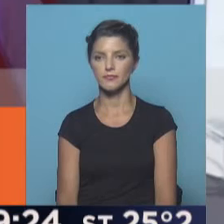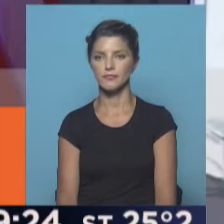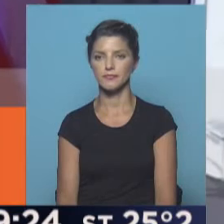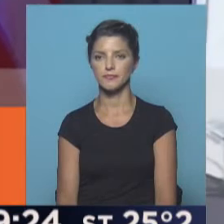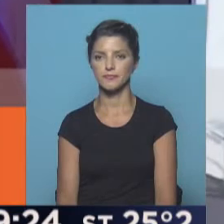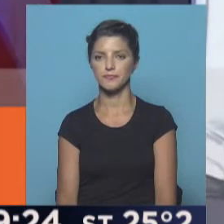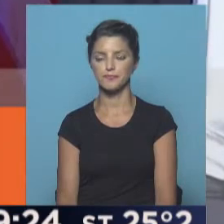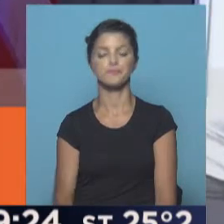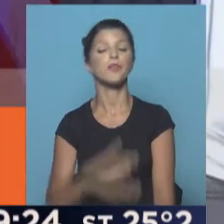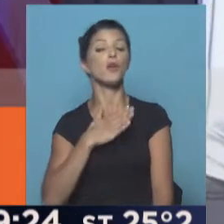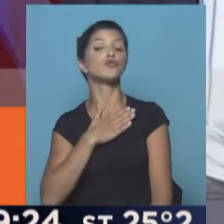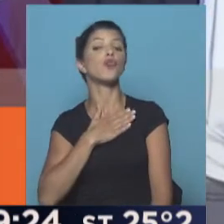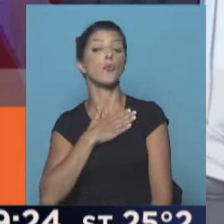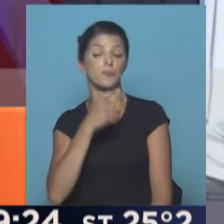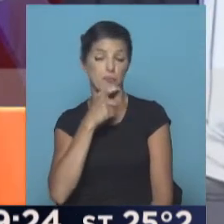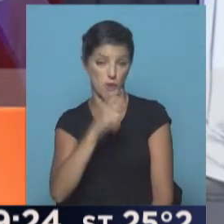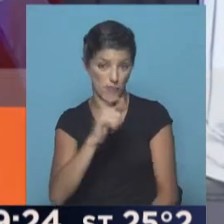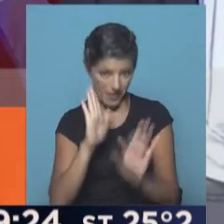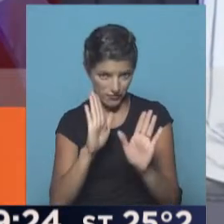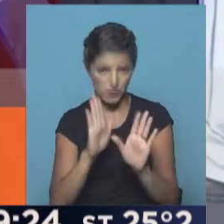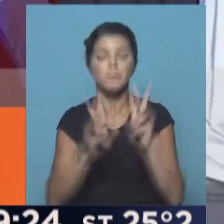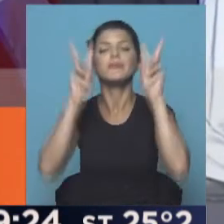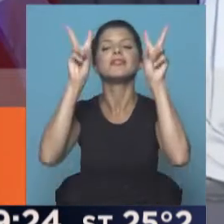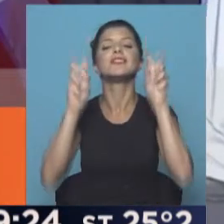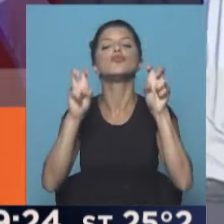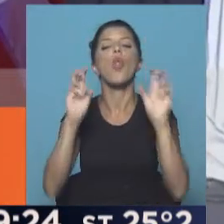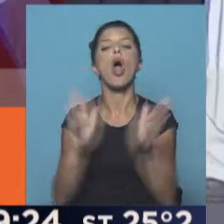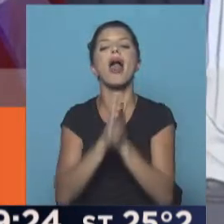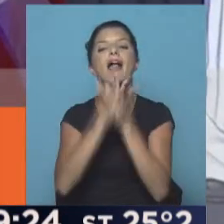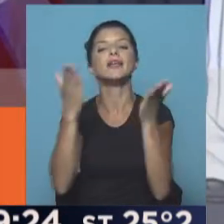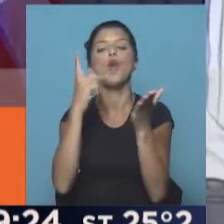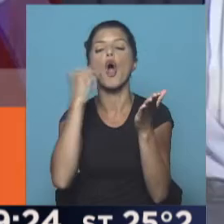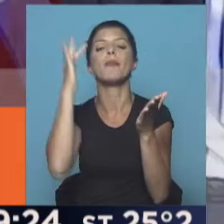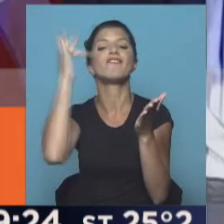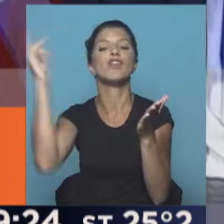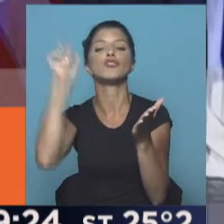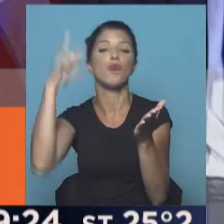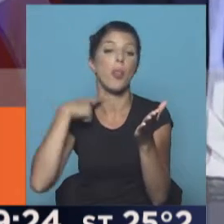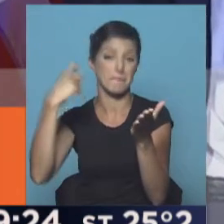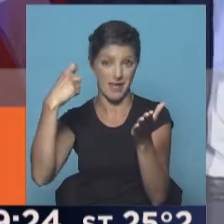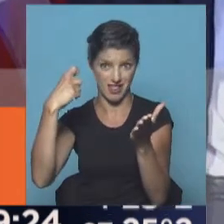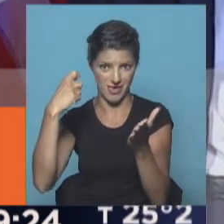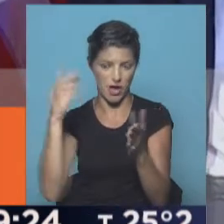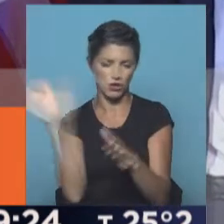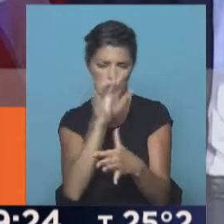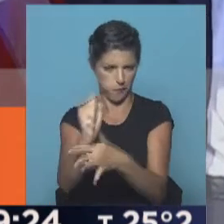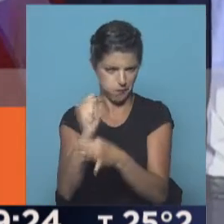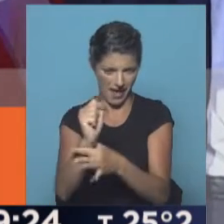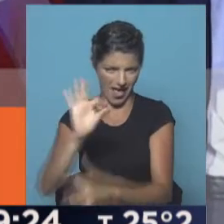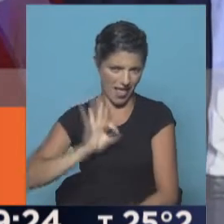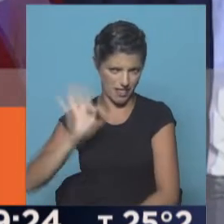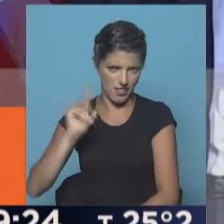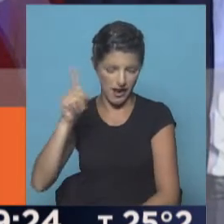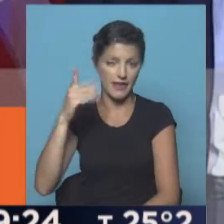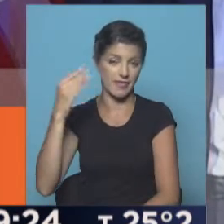Mira, yo te voy a contestar con el título de un libro de un filósofo español que fue muy famoso en la Argentina durante muchas décadas, no